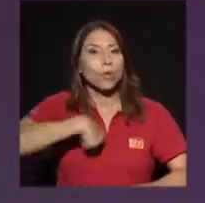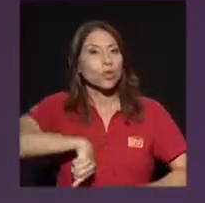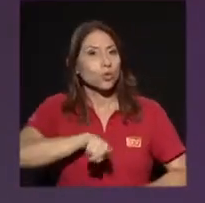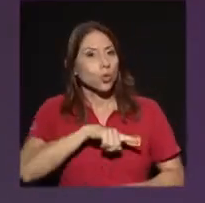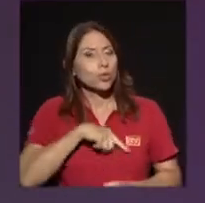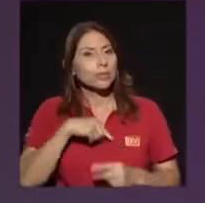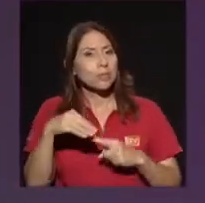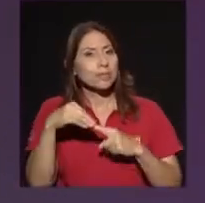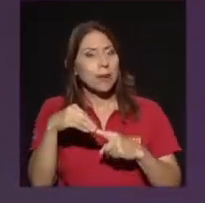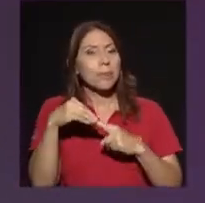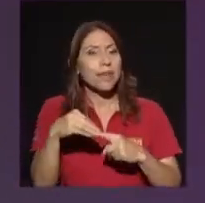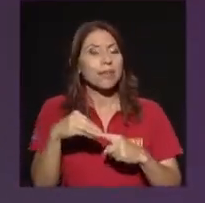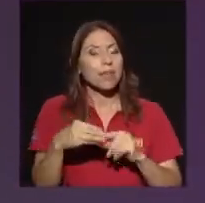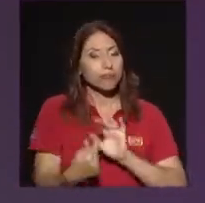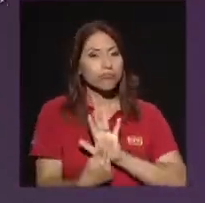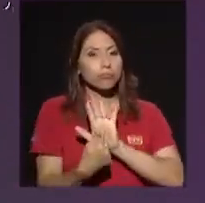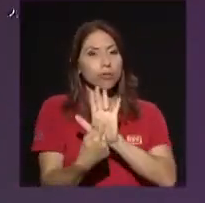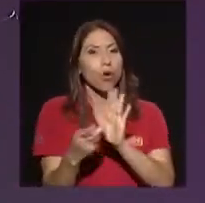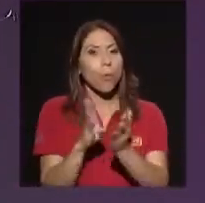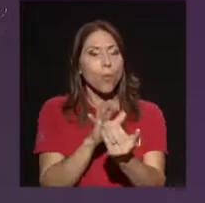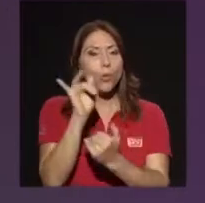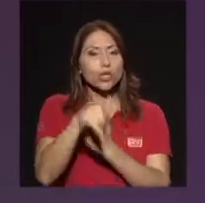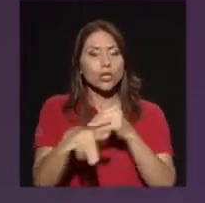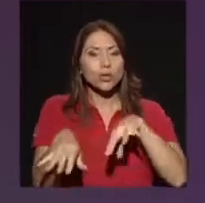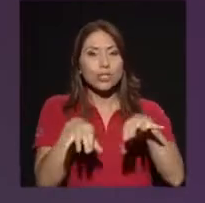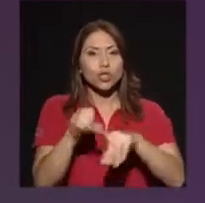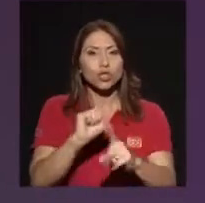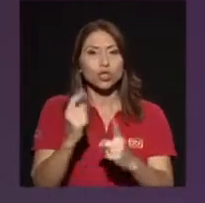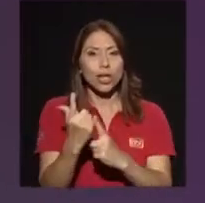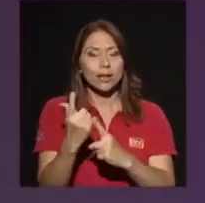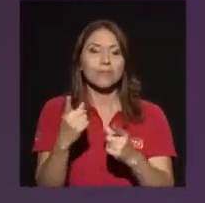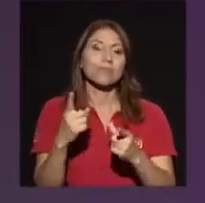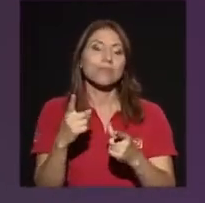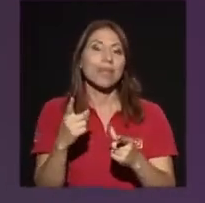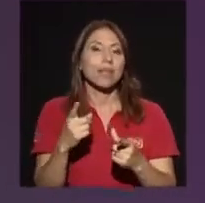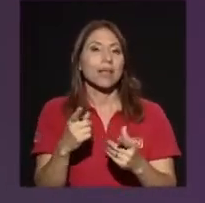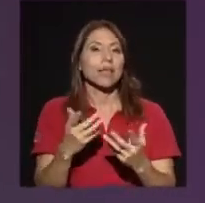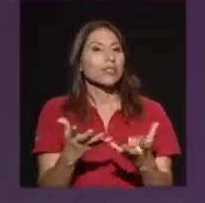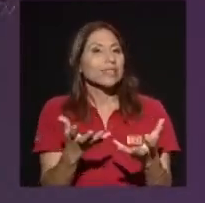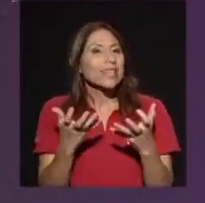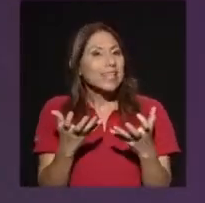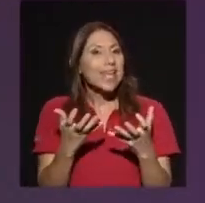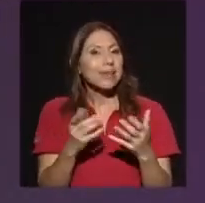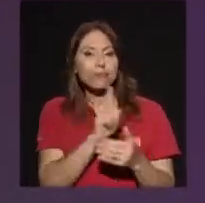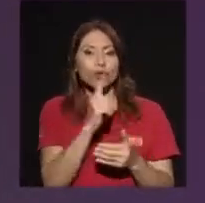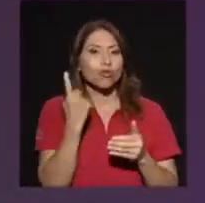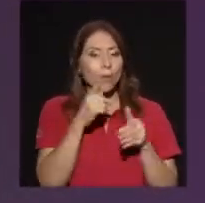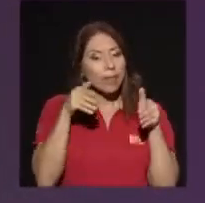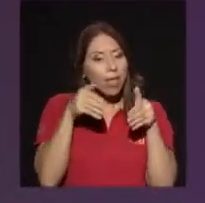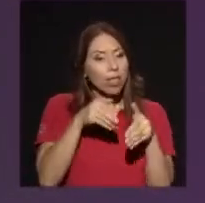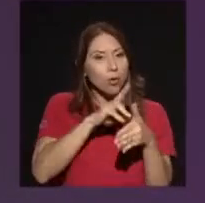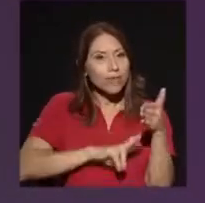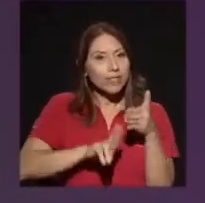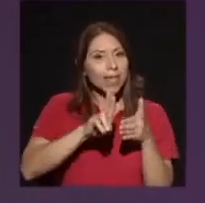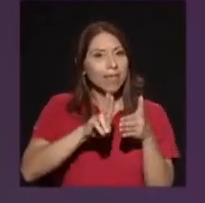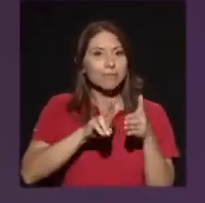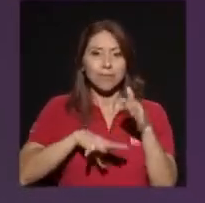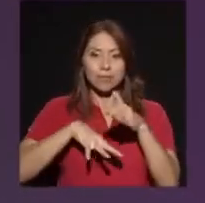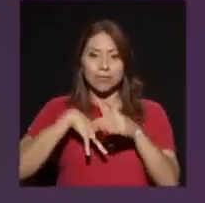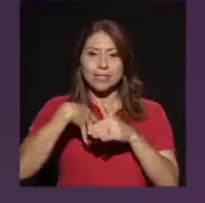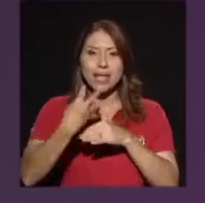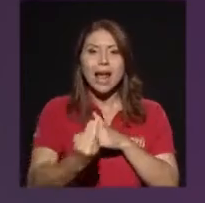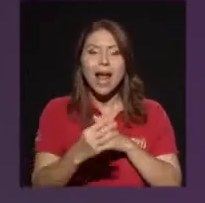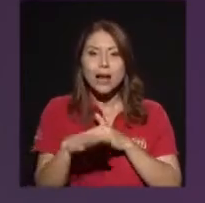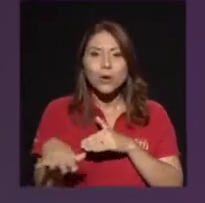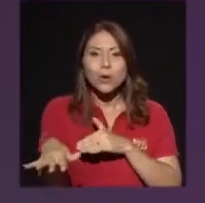posicionado principalmente como un proyecto de acción social, entonces es como la idea de sacarlo de la universidad. Y de igual forma,